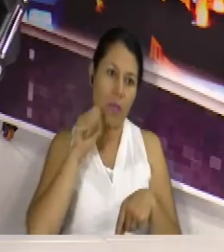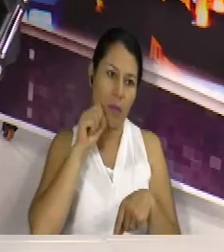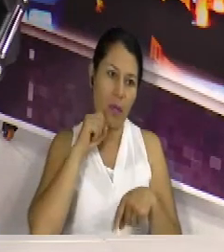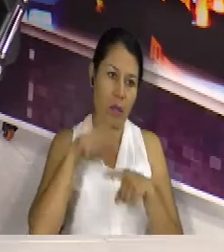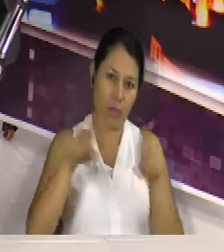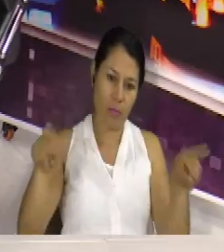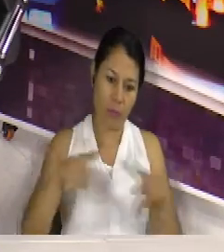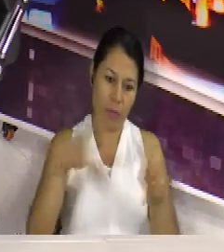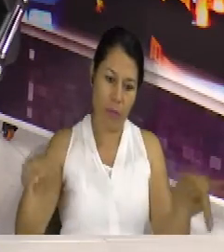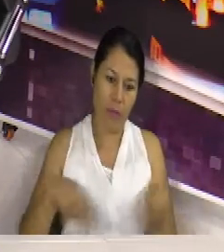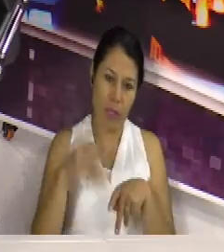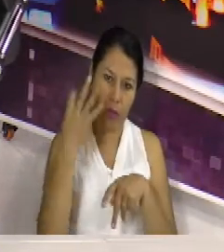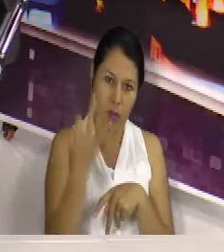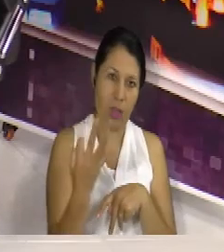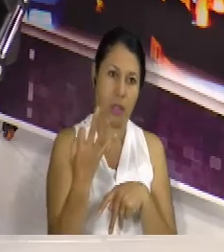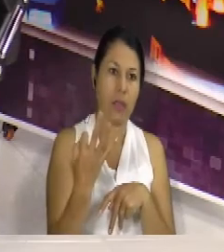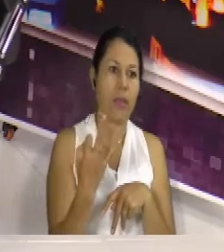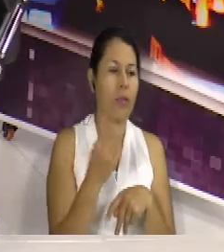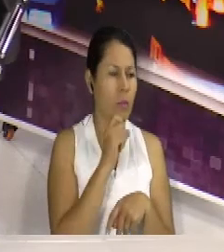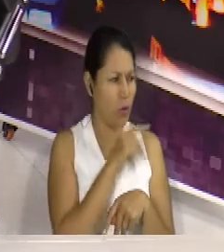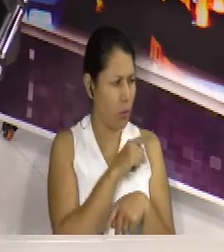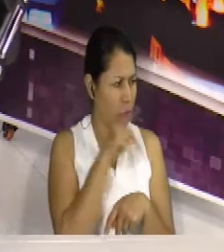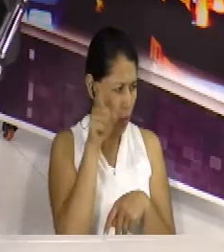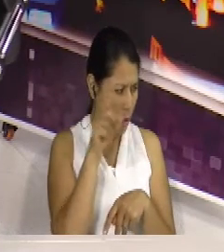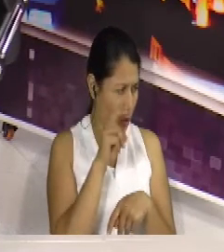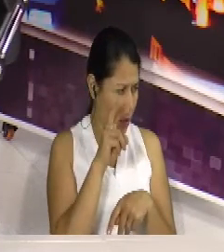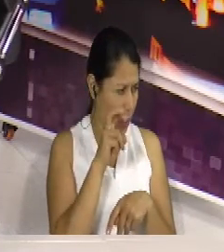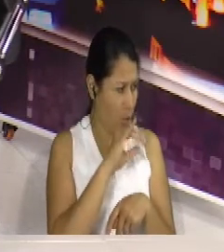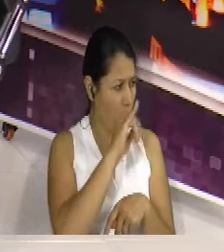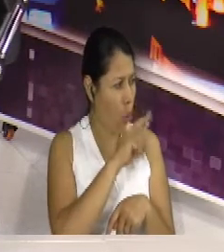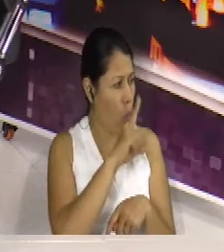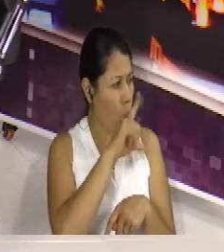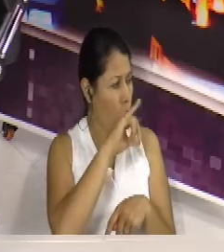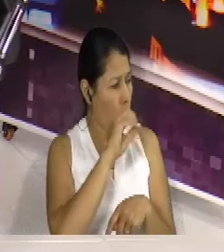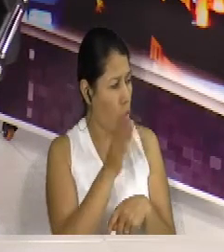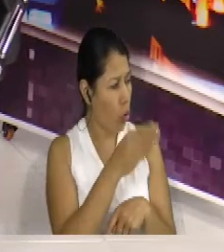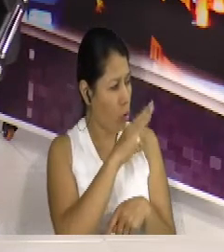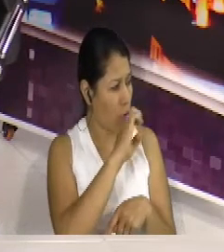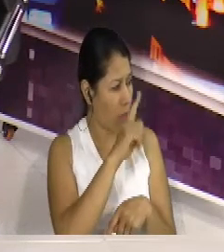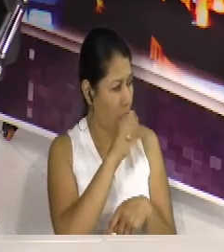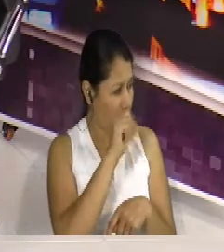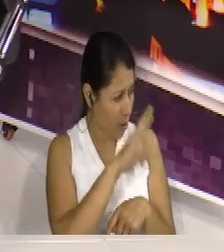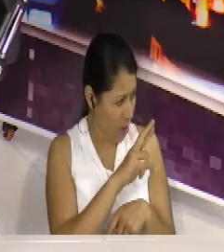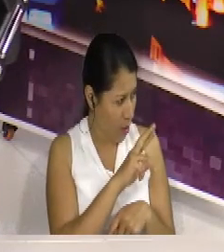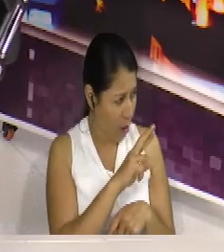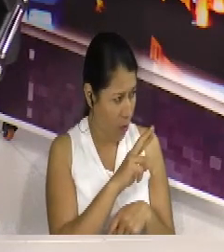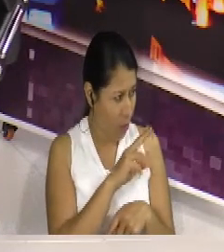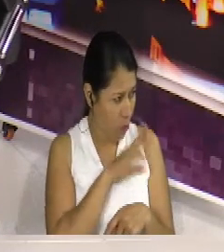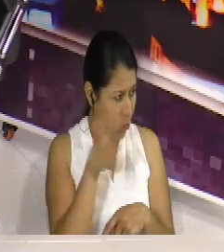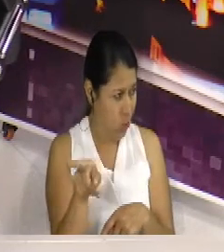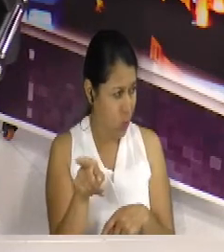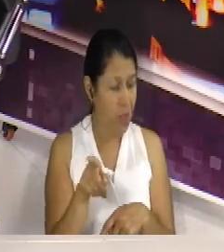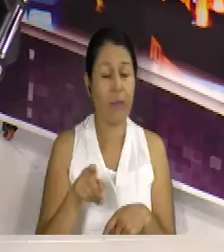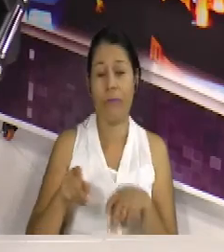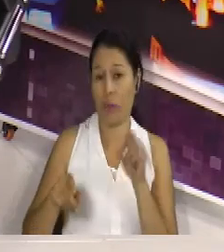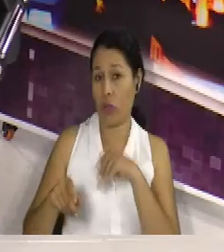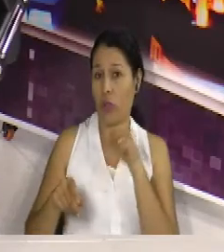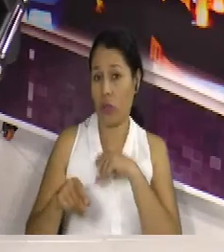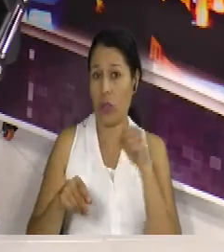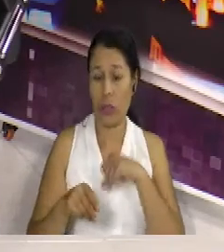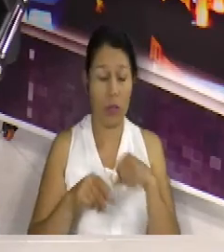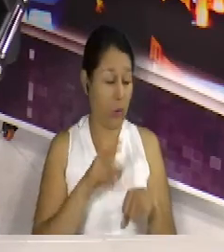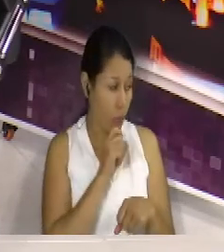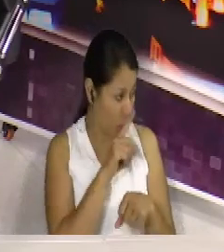César, ya me encontré con Julio. ¿Él podría acogerse a esta justicia especial para la paz? Pues no sé cómo usted, pero bueno, me imagino que sus abogados estarán mirando también esto. Allá